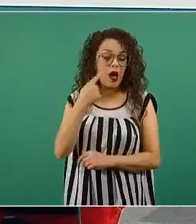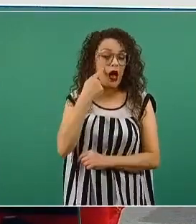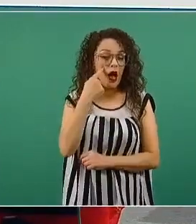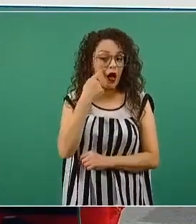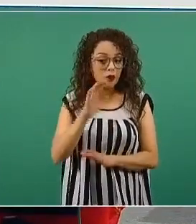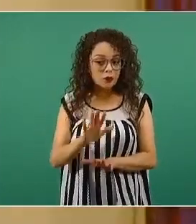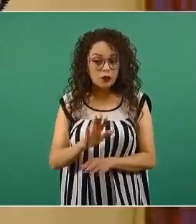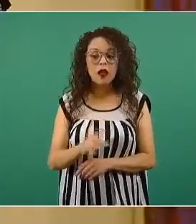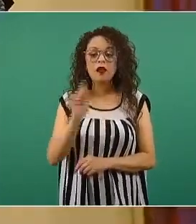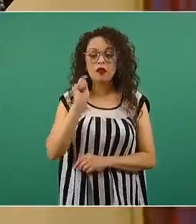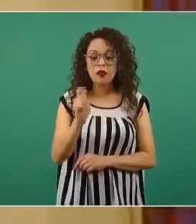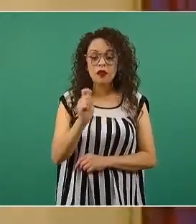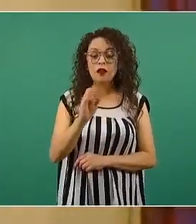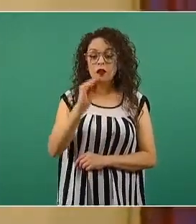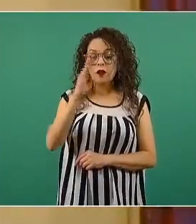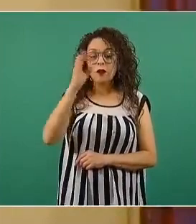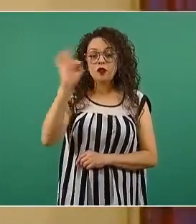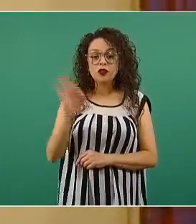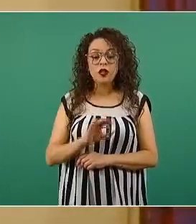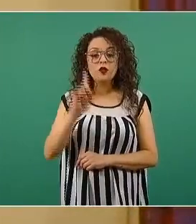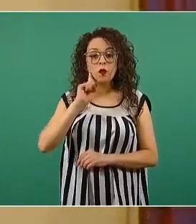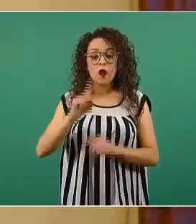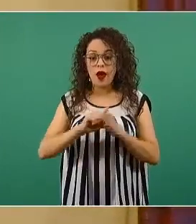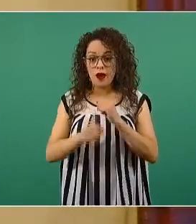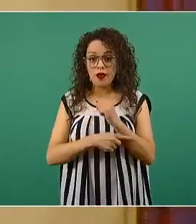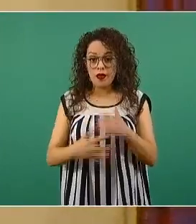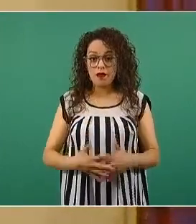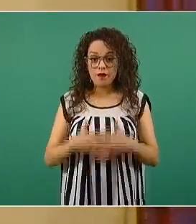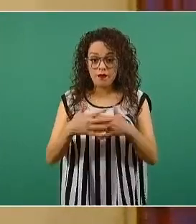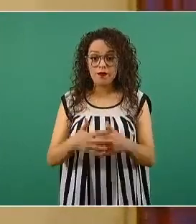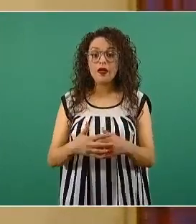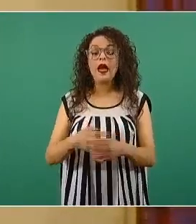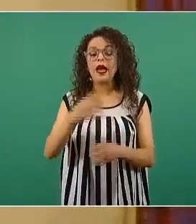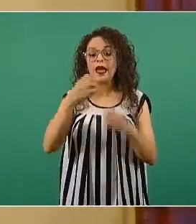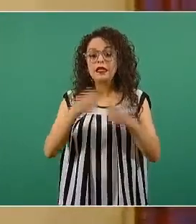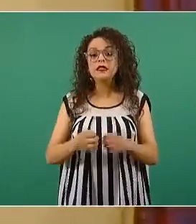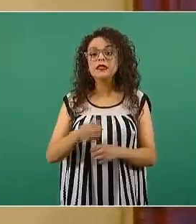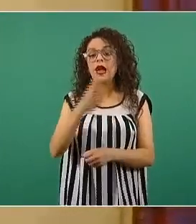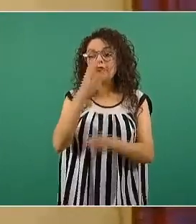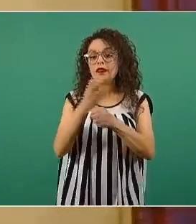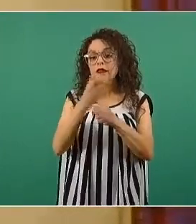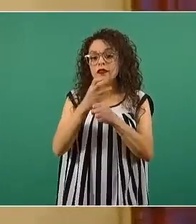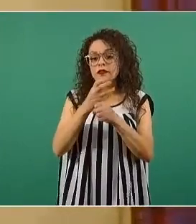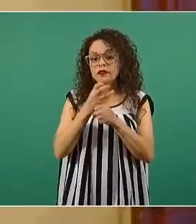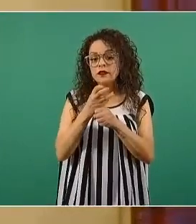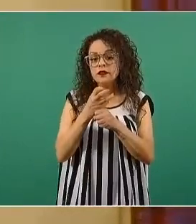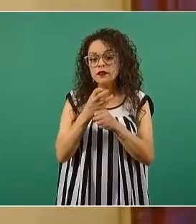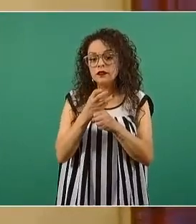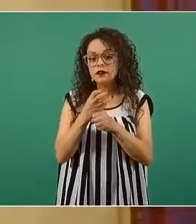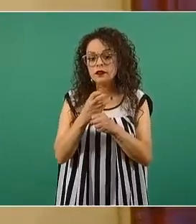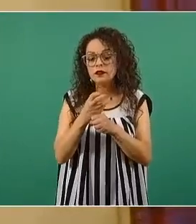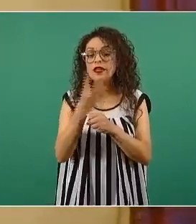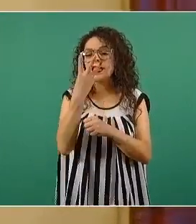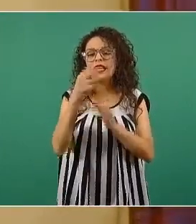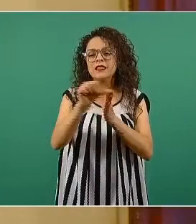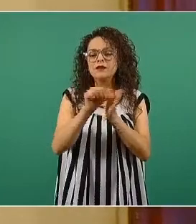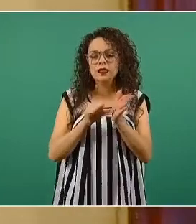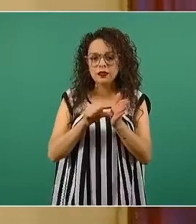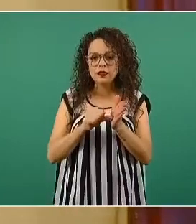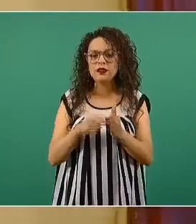29% de las mujeres embarazadas estaban en el primer trimestre de embarazo, que es cuando se llama la embriogénesis,